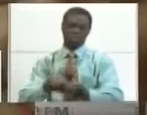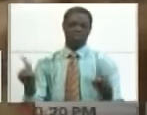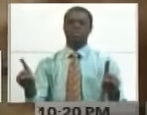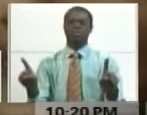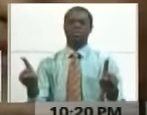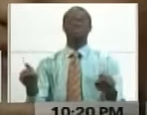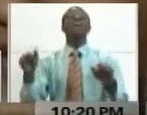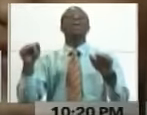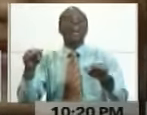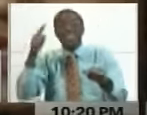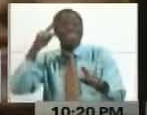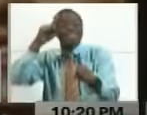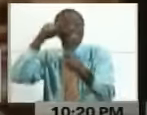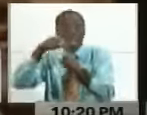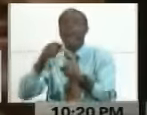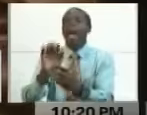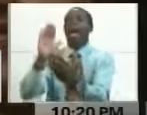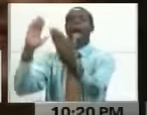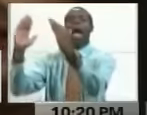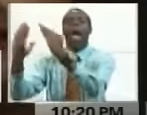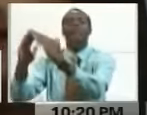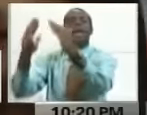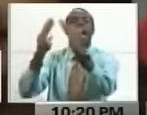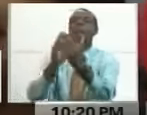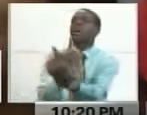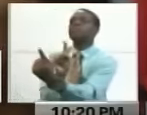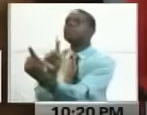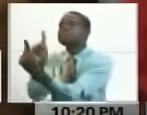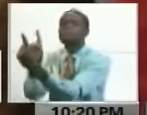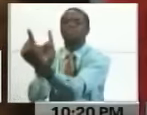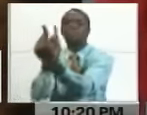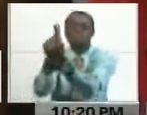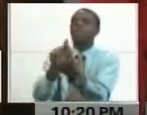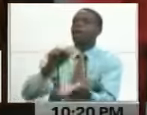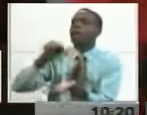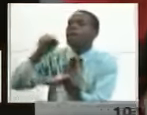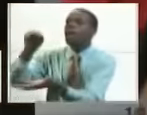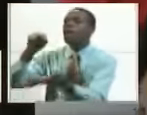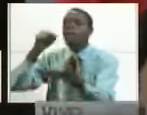es ir casa por casa, abrazar al pueblo, incorporarlo,